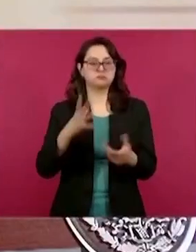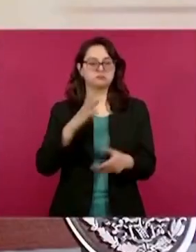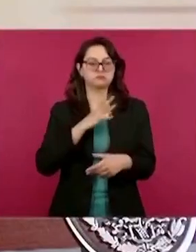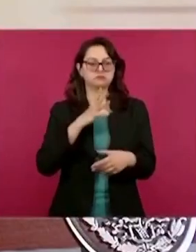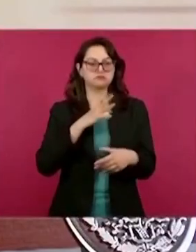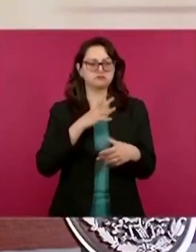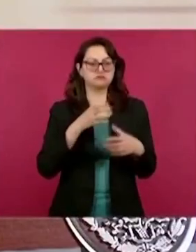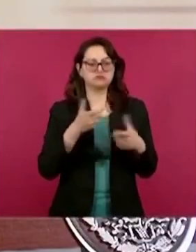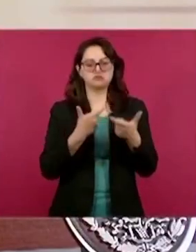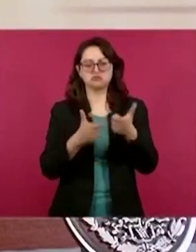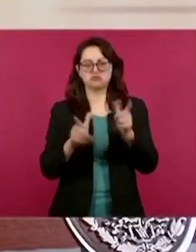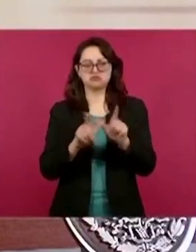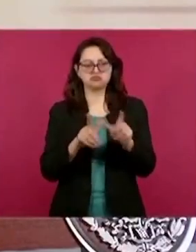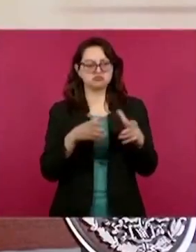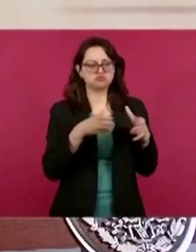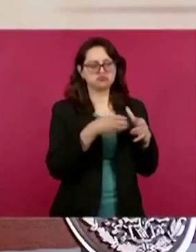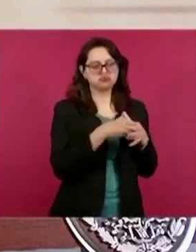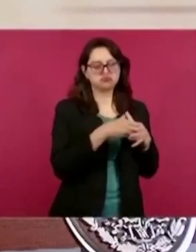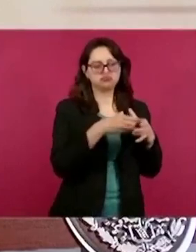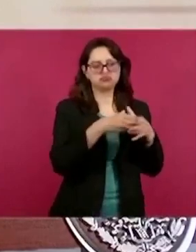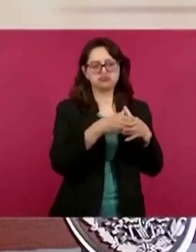que